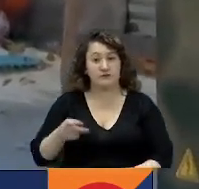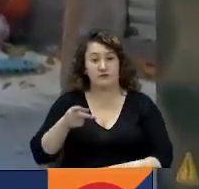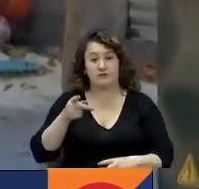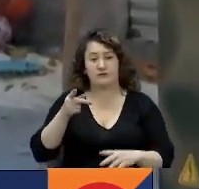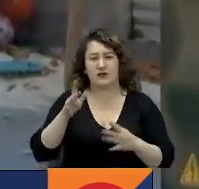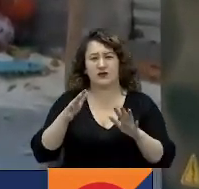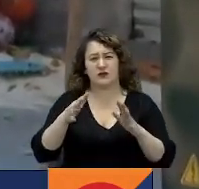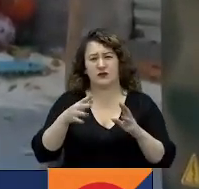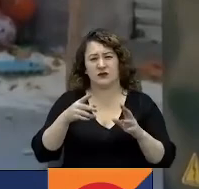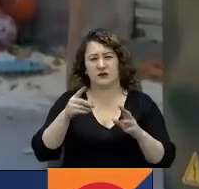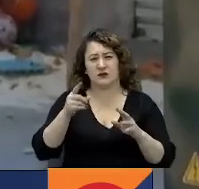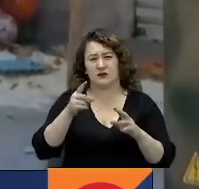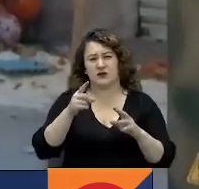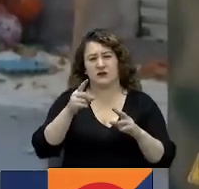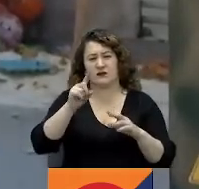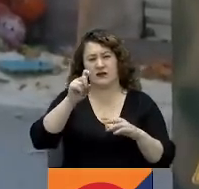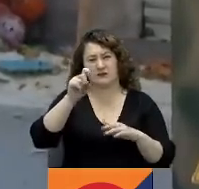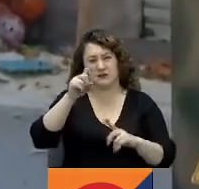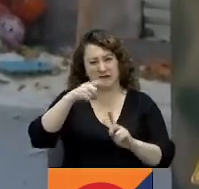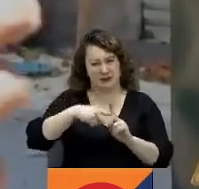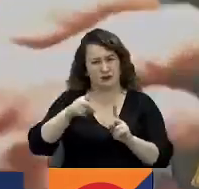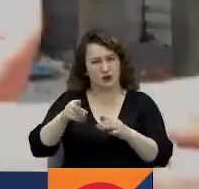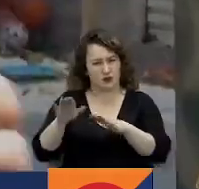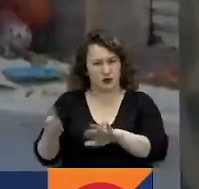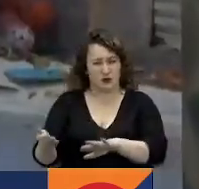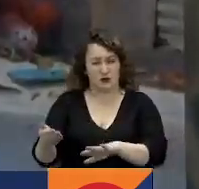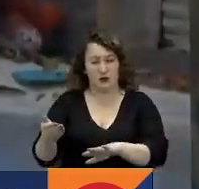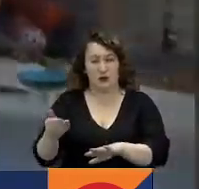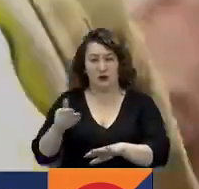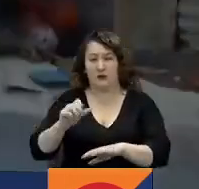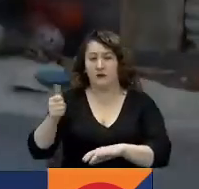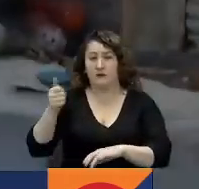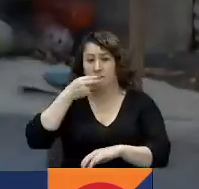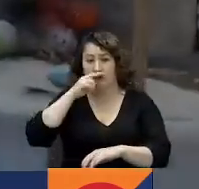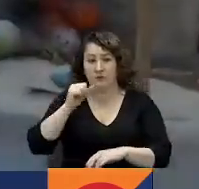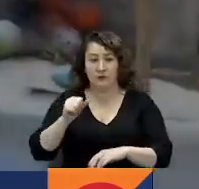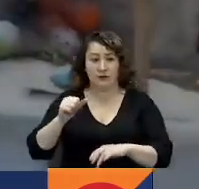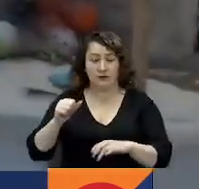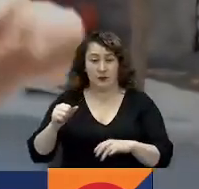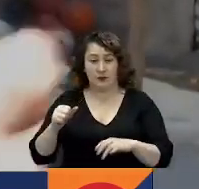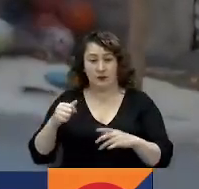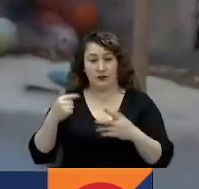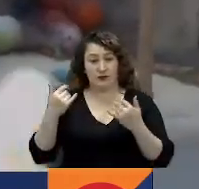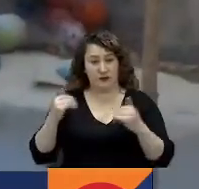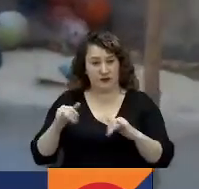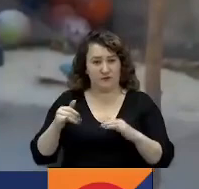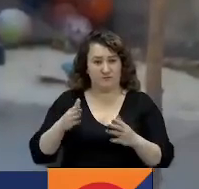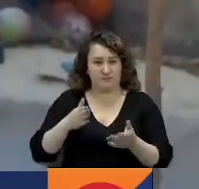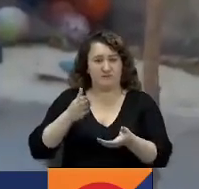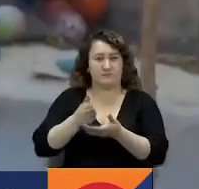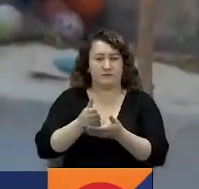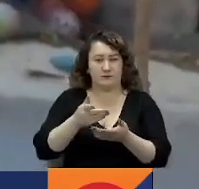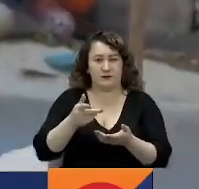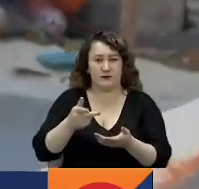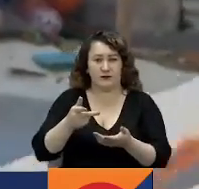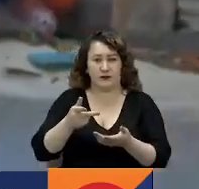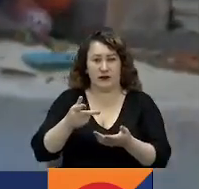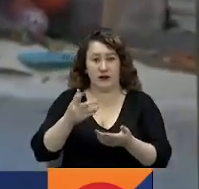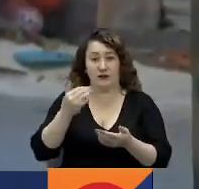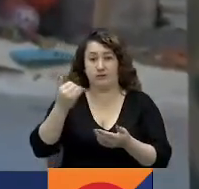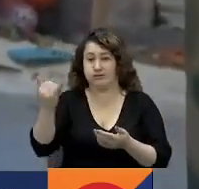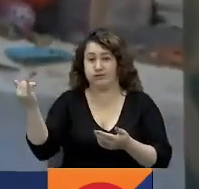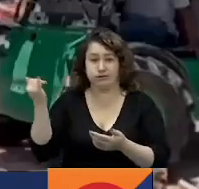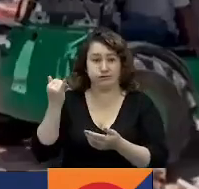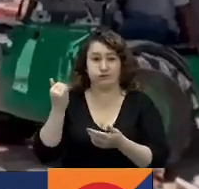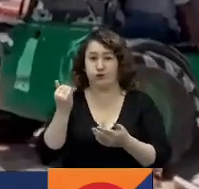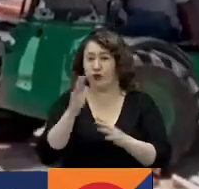de 6 meses, fallecidos. Hemos hecho la verificación interna y el lugar que quedó en pie. No hay ningún tipo de más